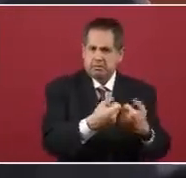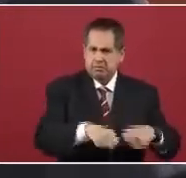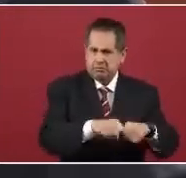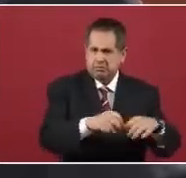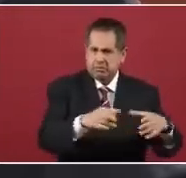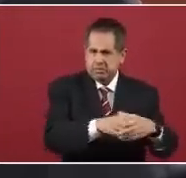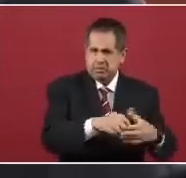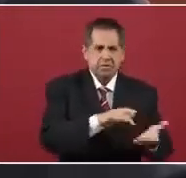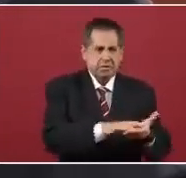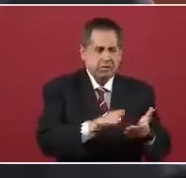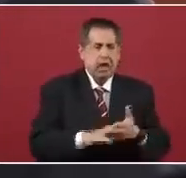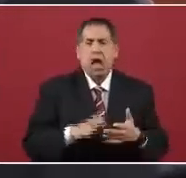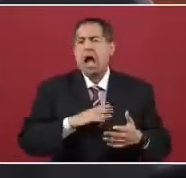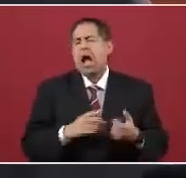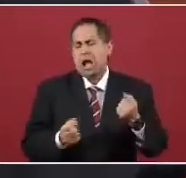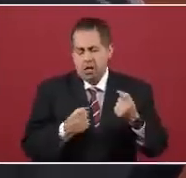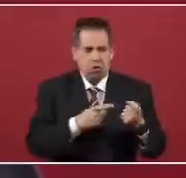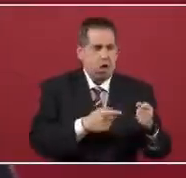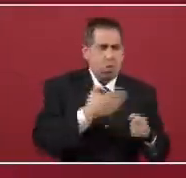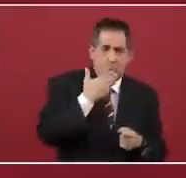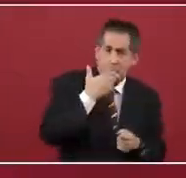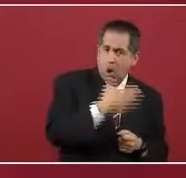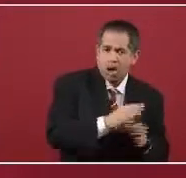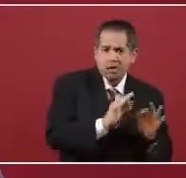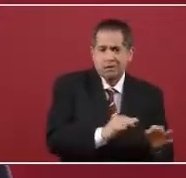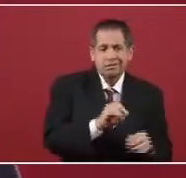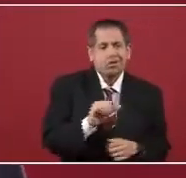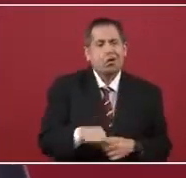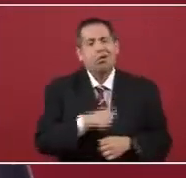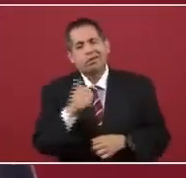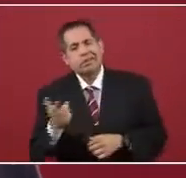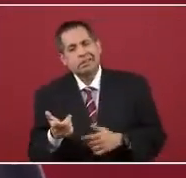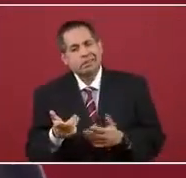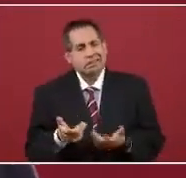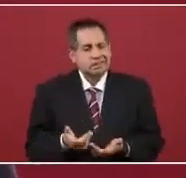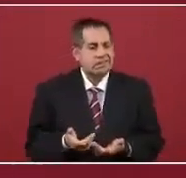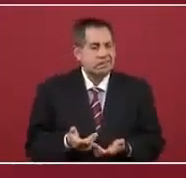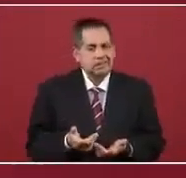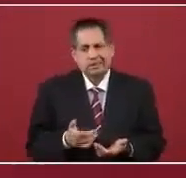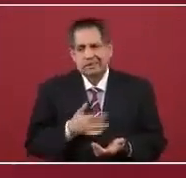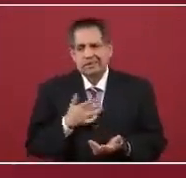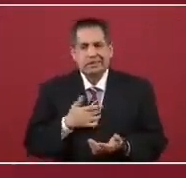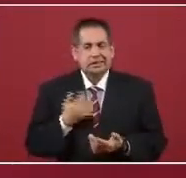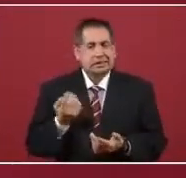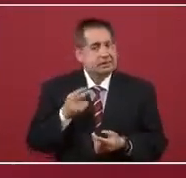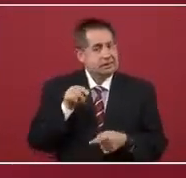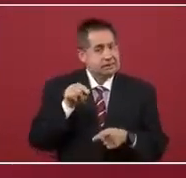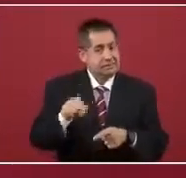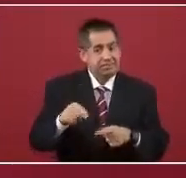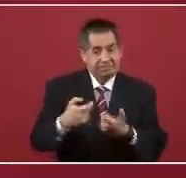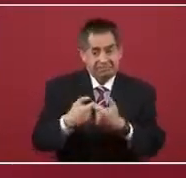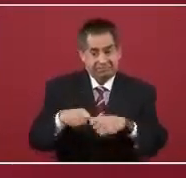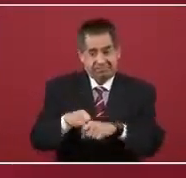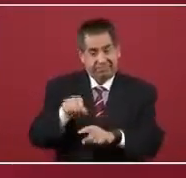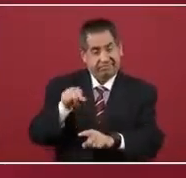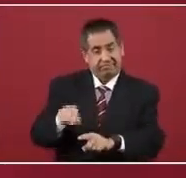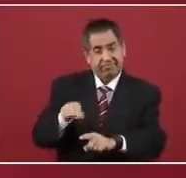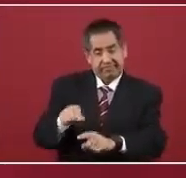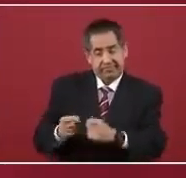hay buenas cooperativas y hay cooperativas que requieren